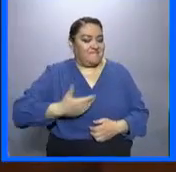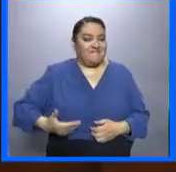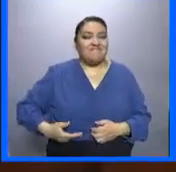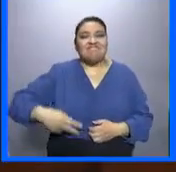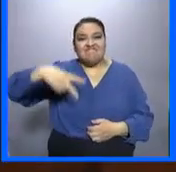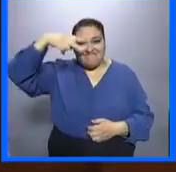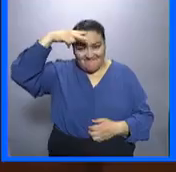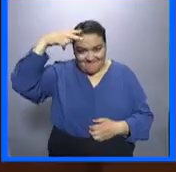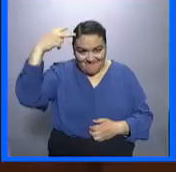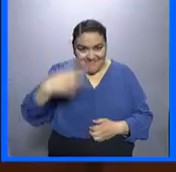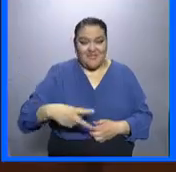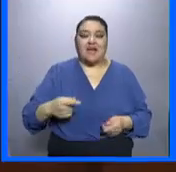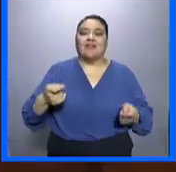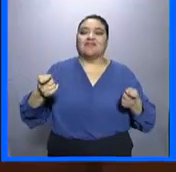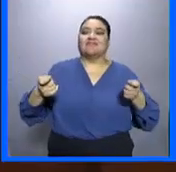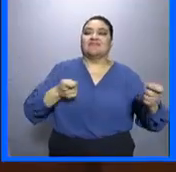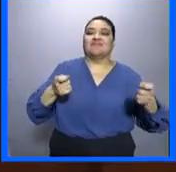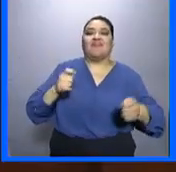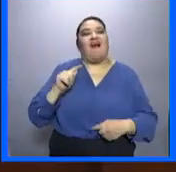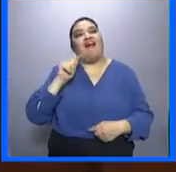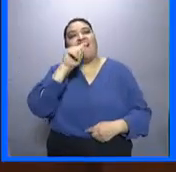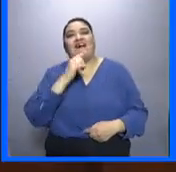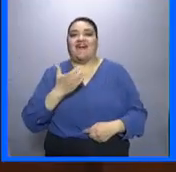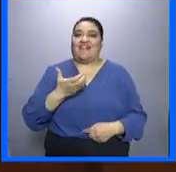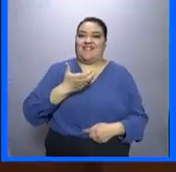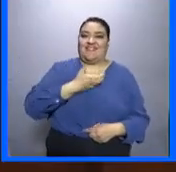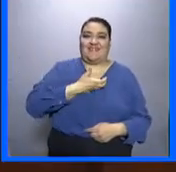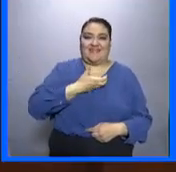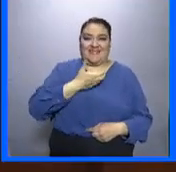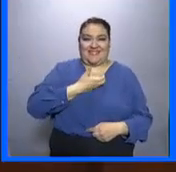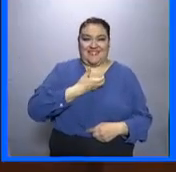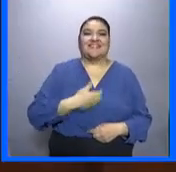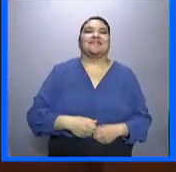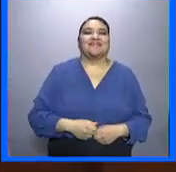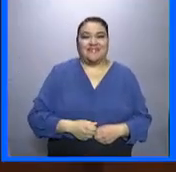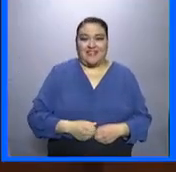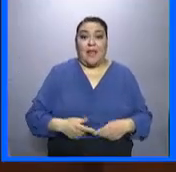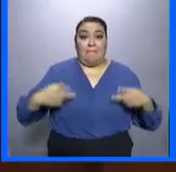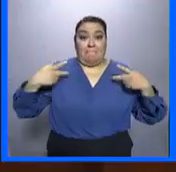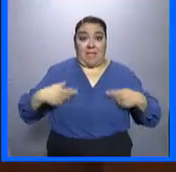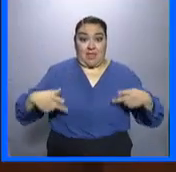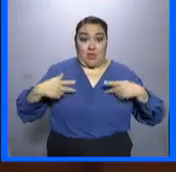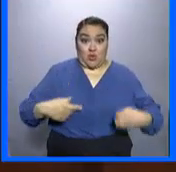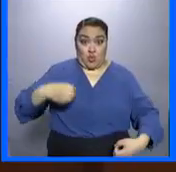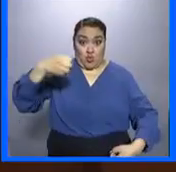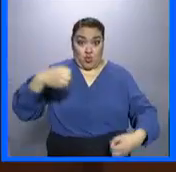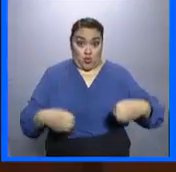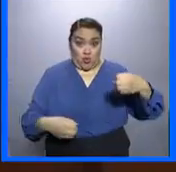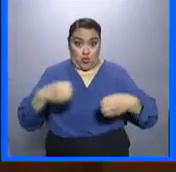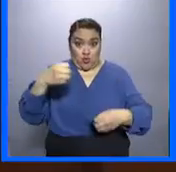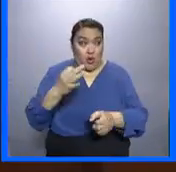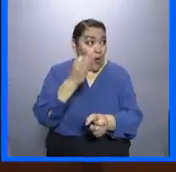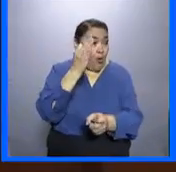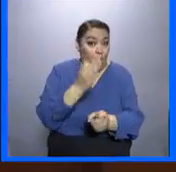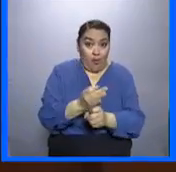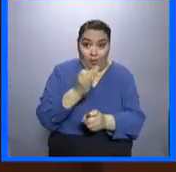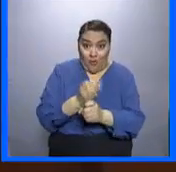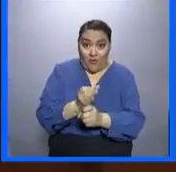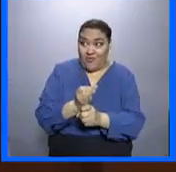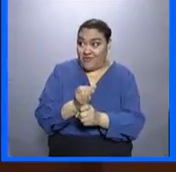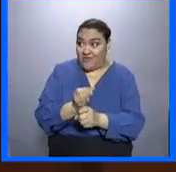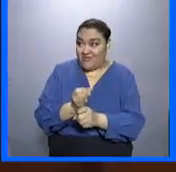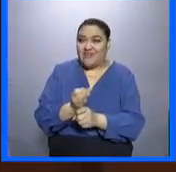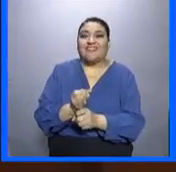país gobierna desde el Palacio Nacional y las personas juzgadoras en este preciso